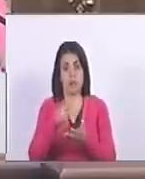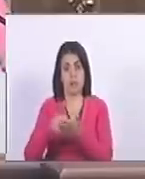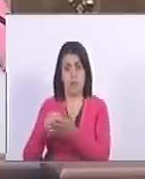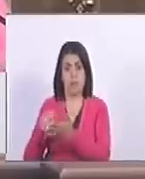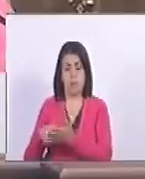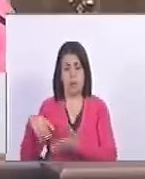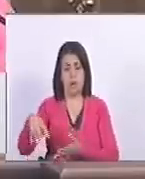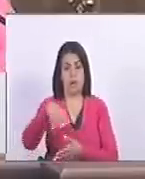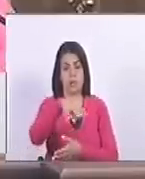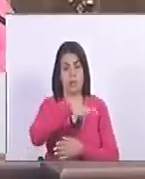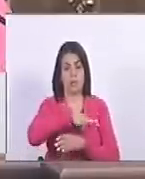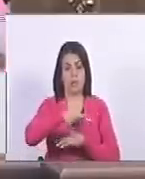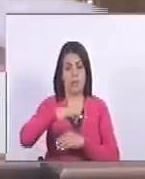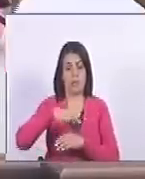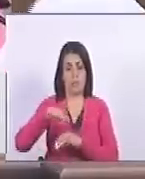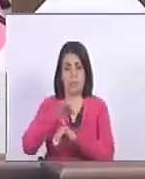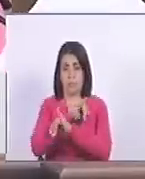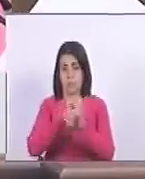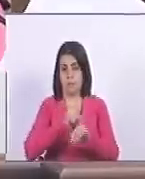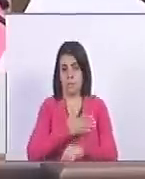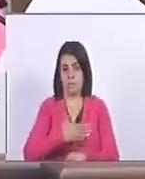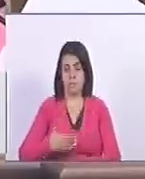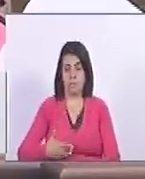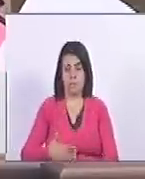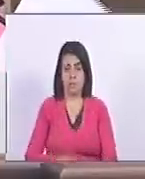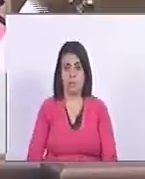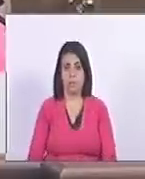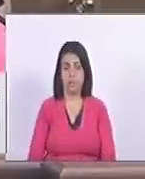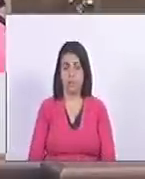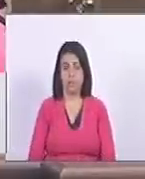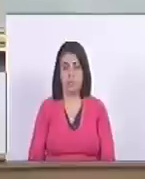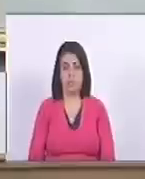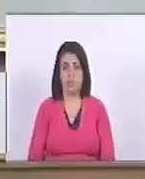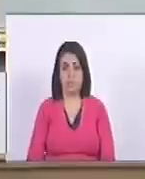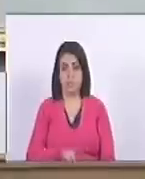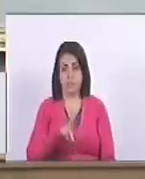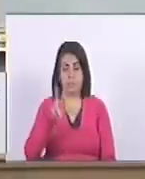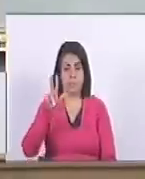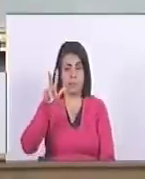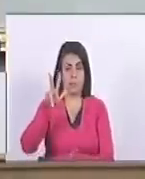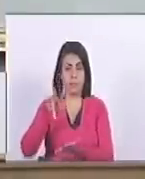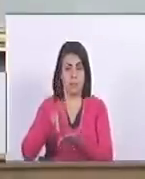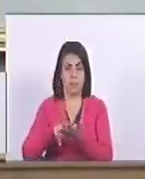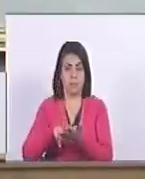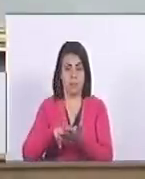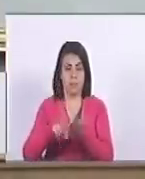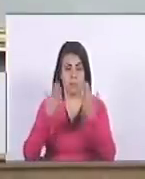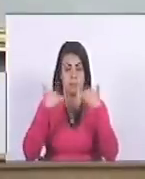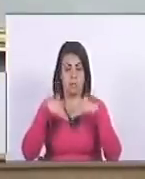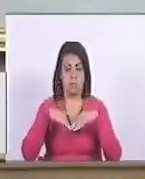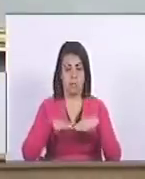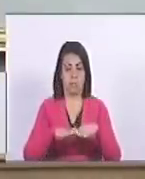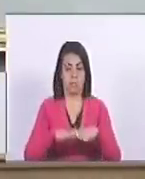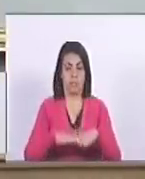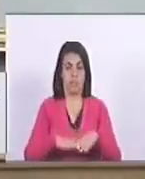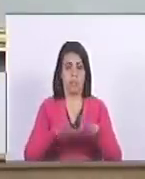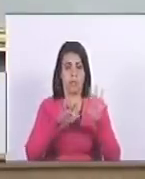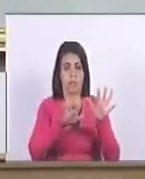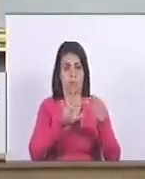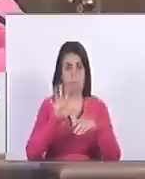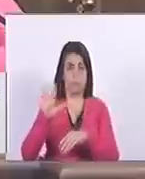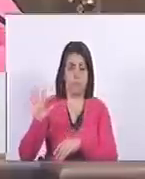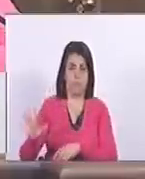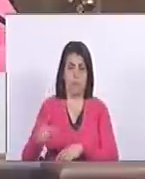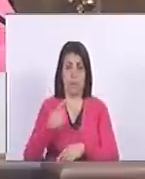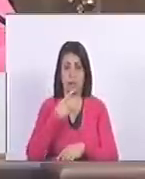los estados y municipios. Esto, señor presidente. En consideración. Aprobado. Siguiente. Décimo quinto,